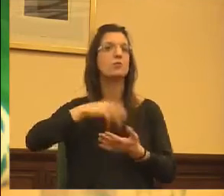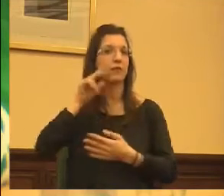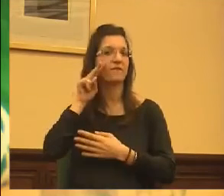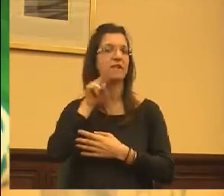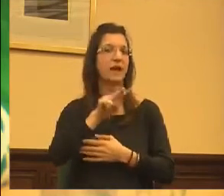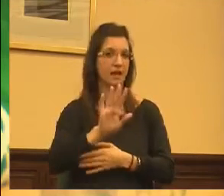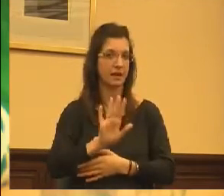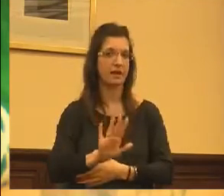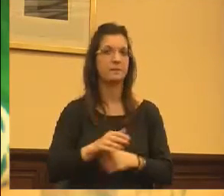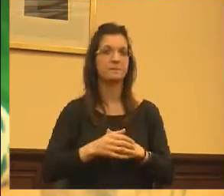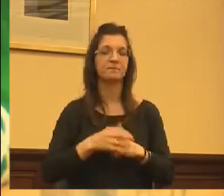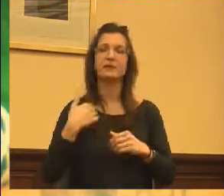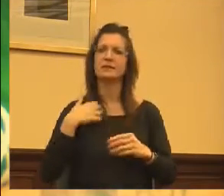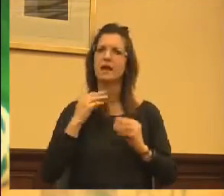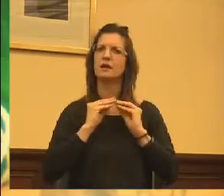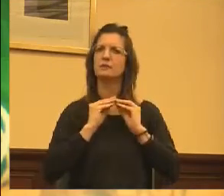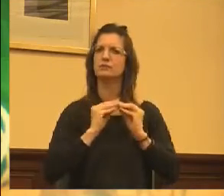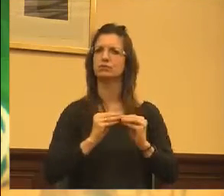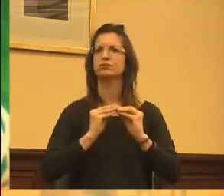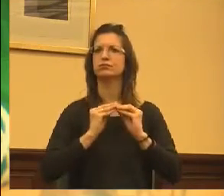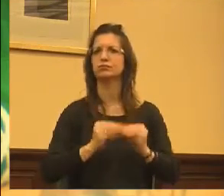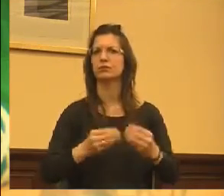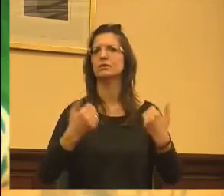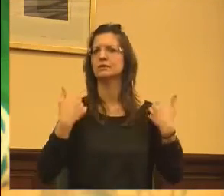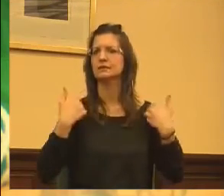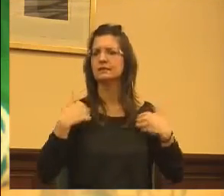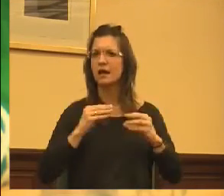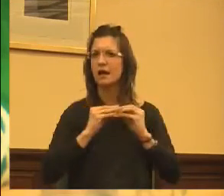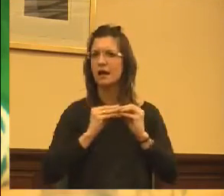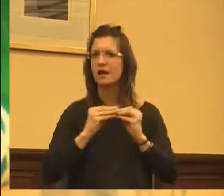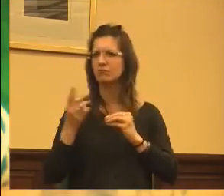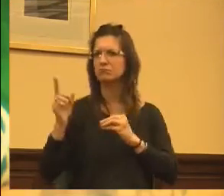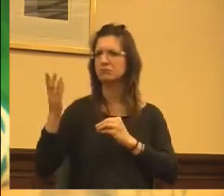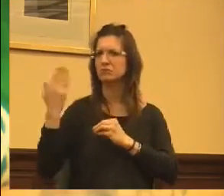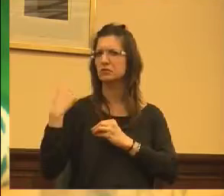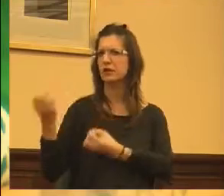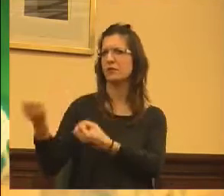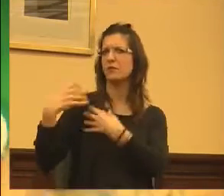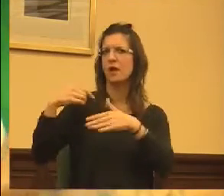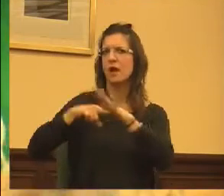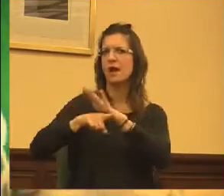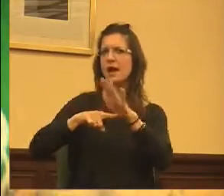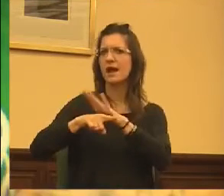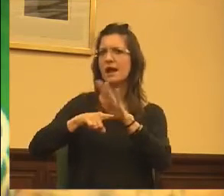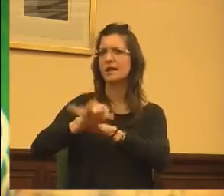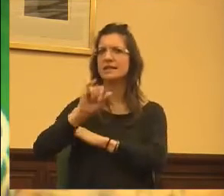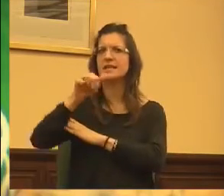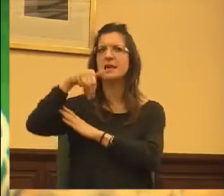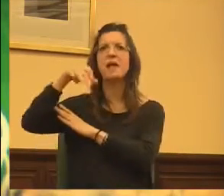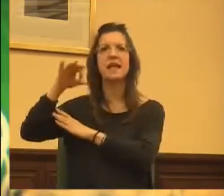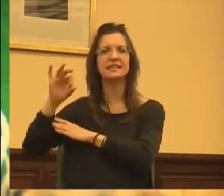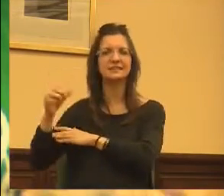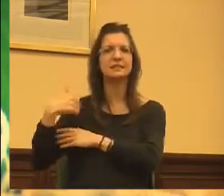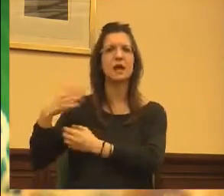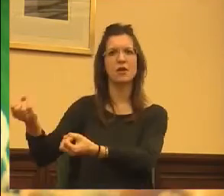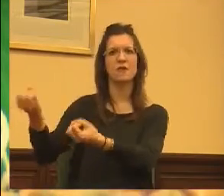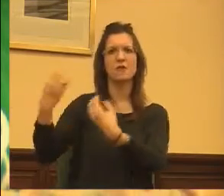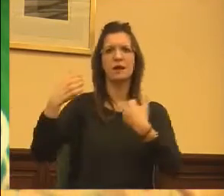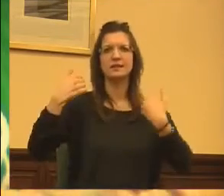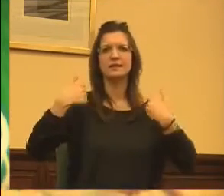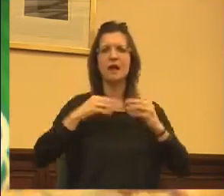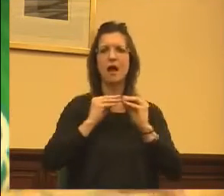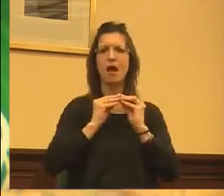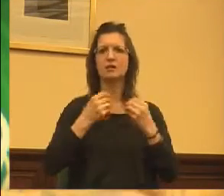ver. Se están realizando, de hecho me informaron el otro día el señor gerente del IMS, que estaba ejecutado